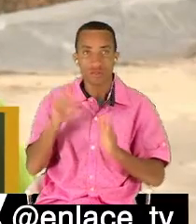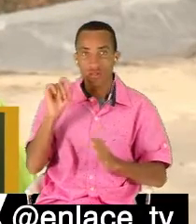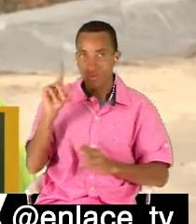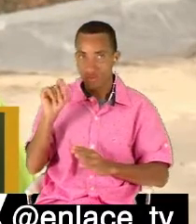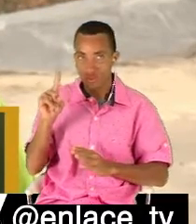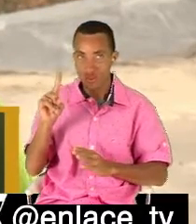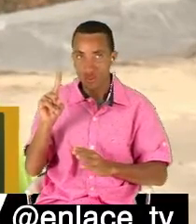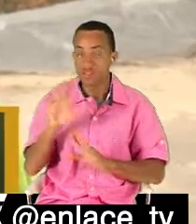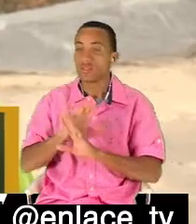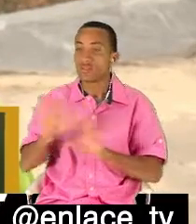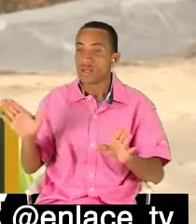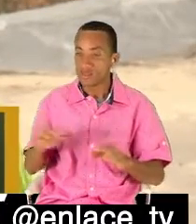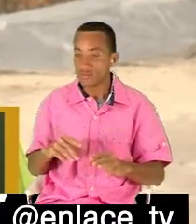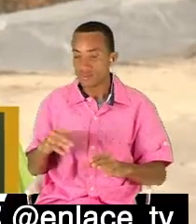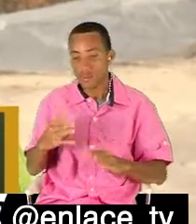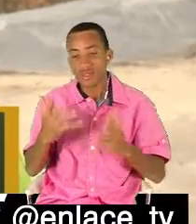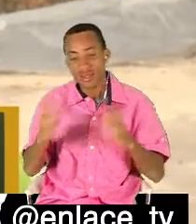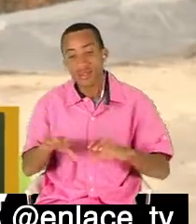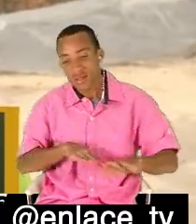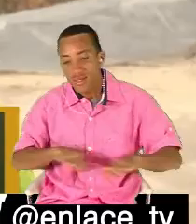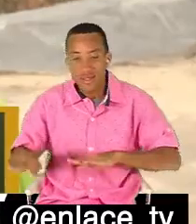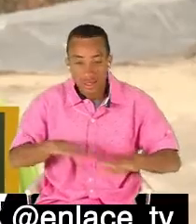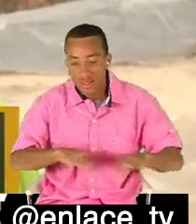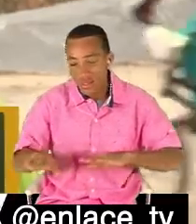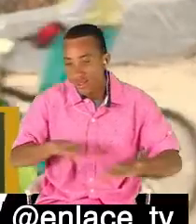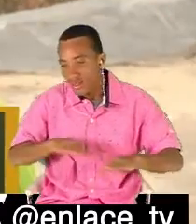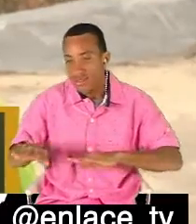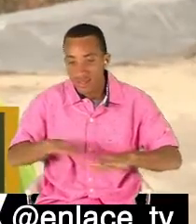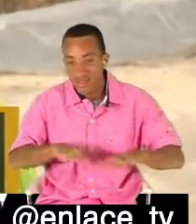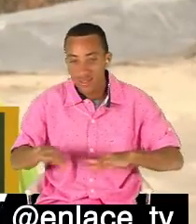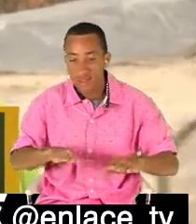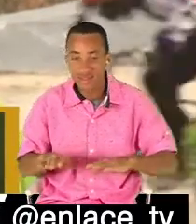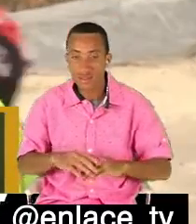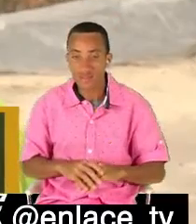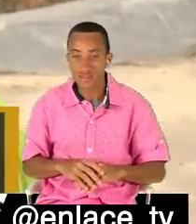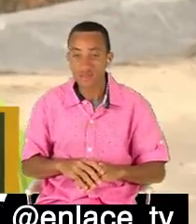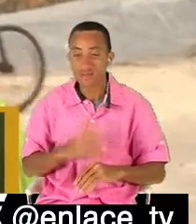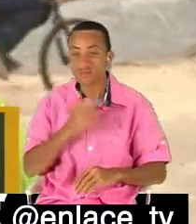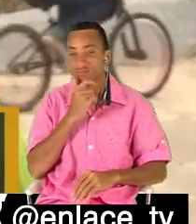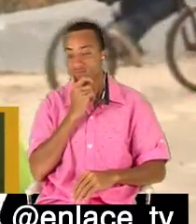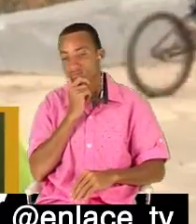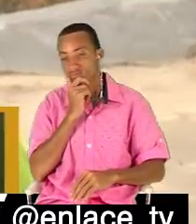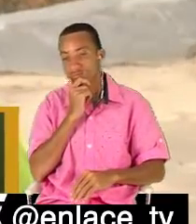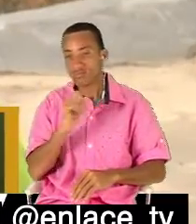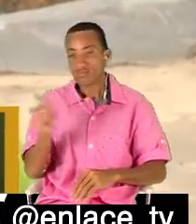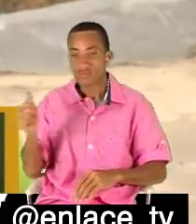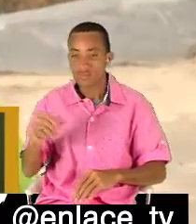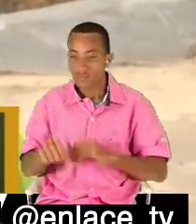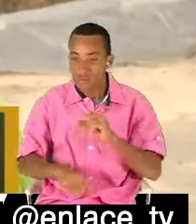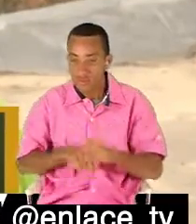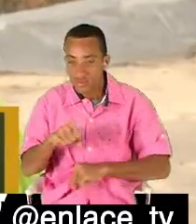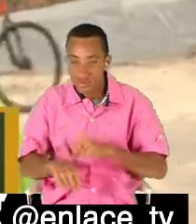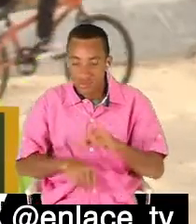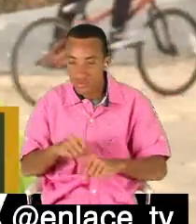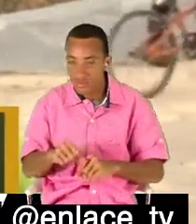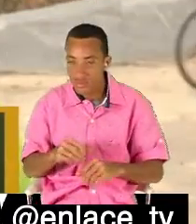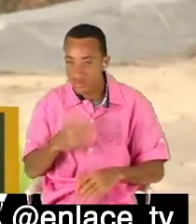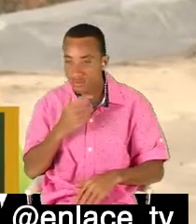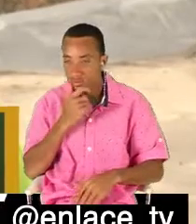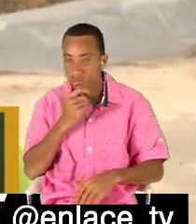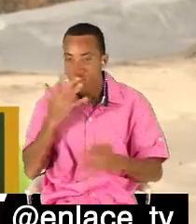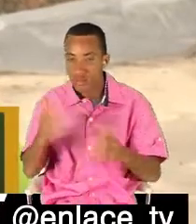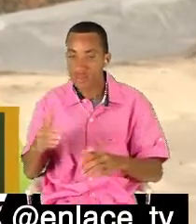y después de tanto traerle y llevarla al patinaje le causó curiosidad el sonido del partidor que había en la pista y quería